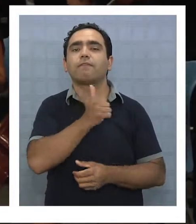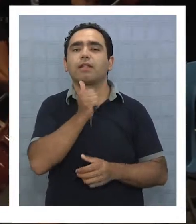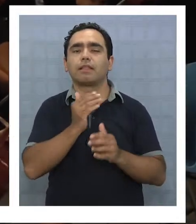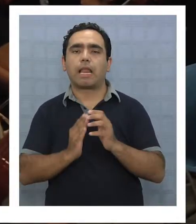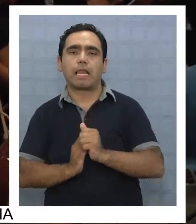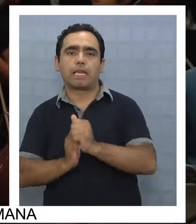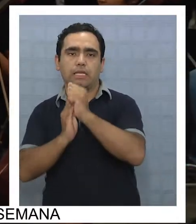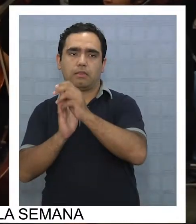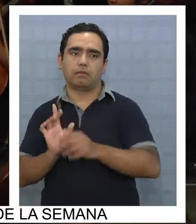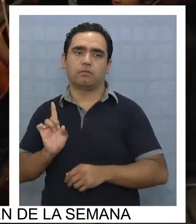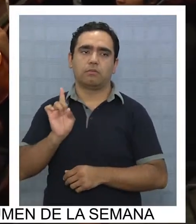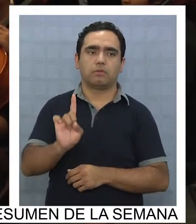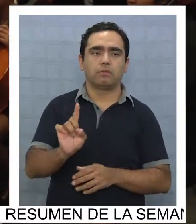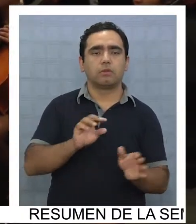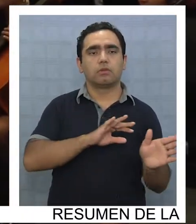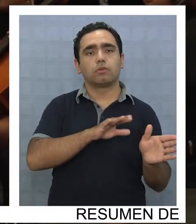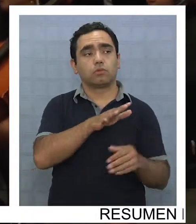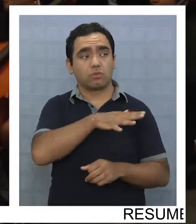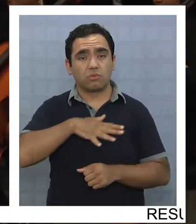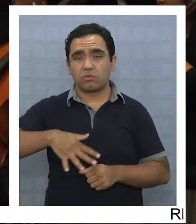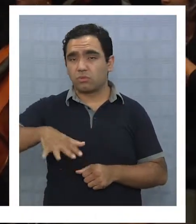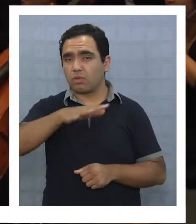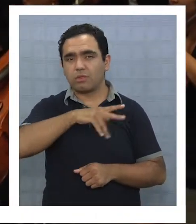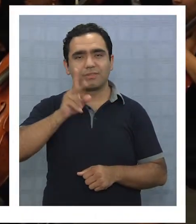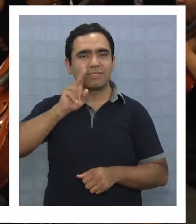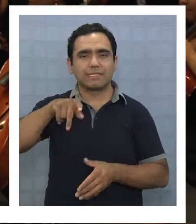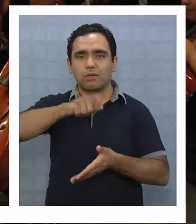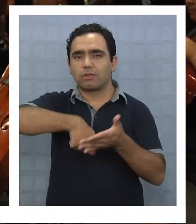encontramos sin contrato de partida,